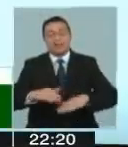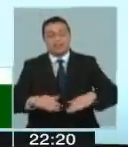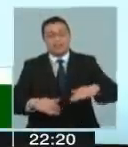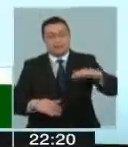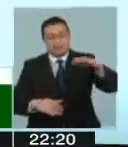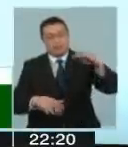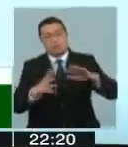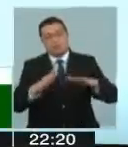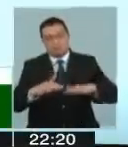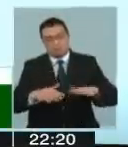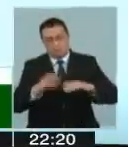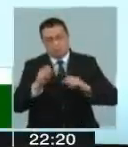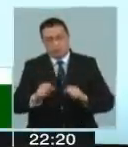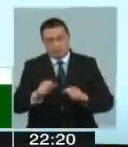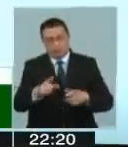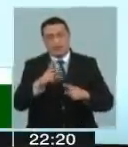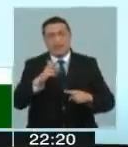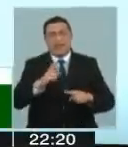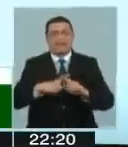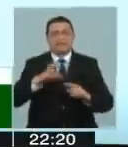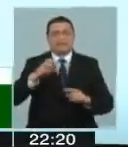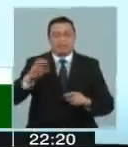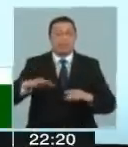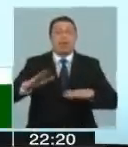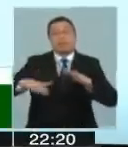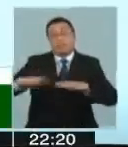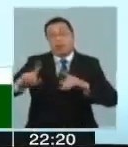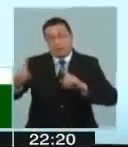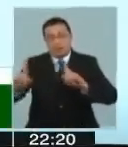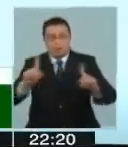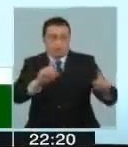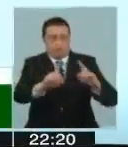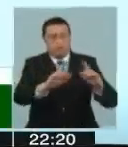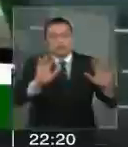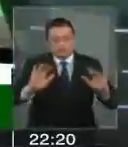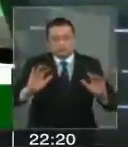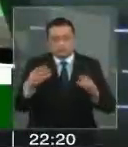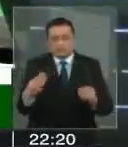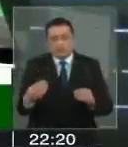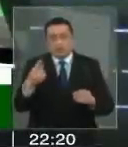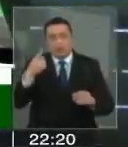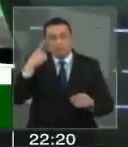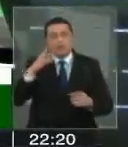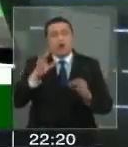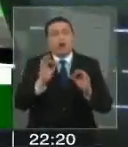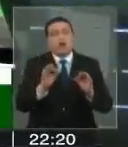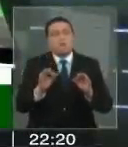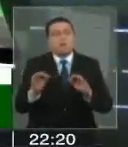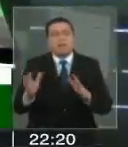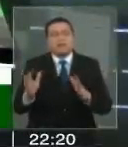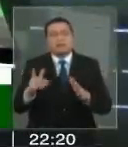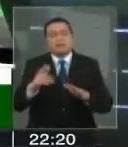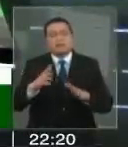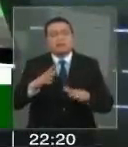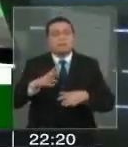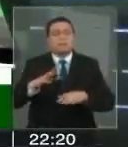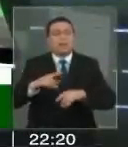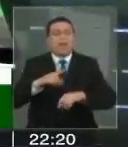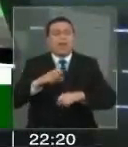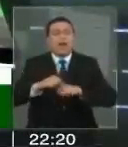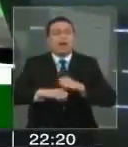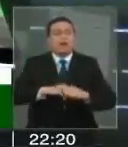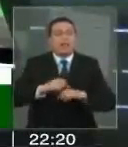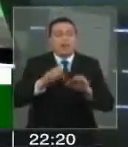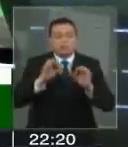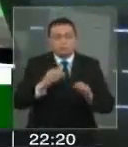este? ¿Usted cree que, porque depende de cada caso, evidentemente cada historia es distinta, pero normalmente a qué edad ya los papás tienen